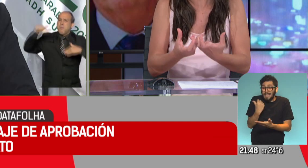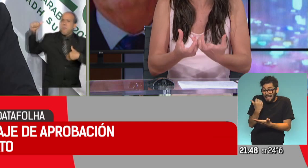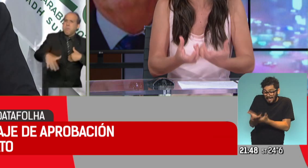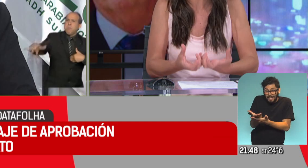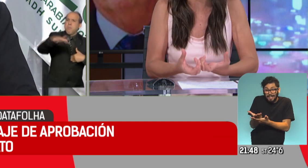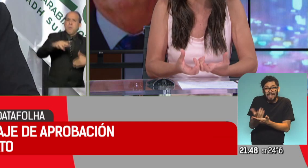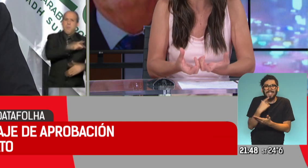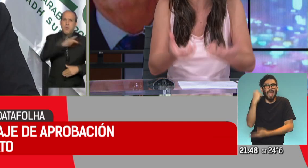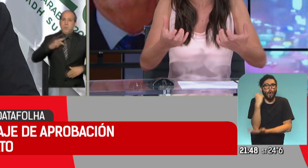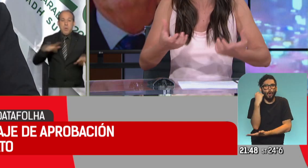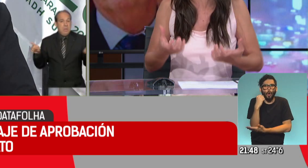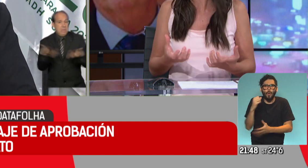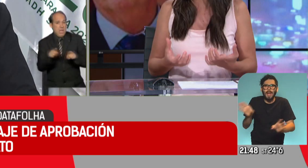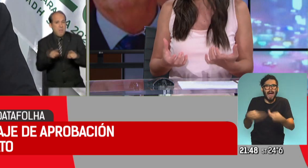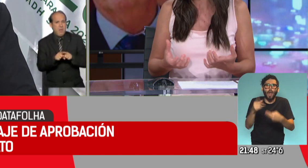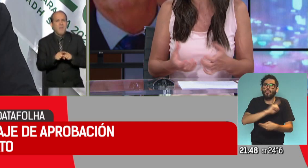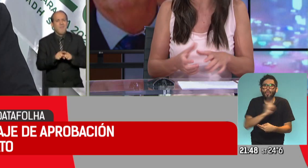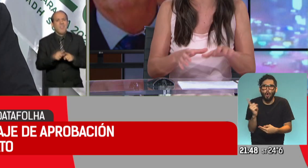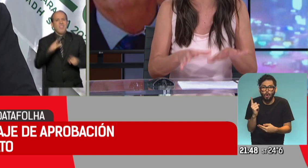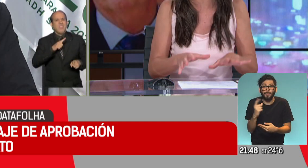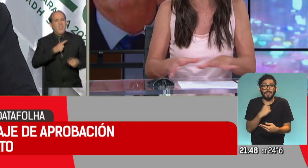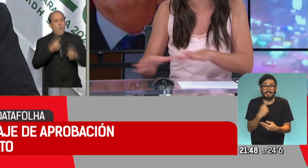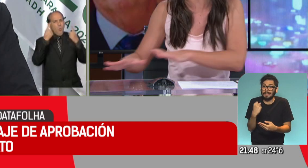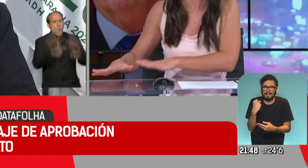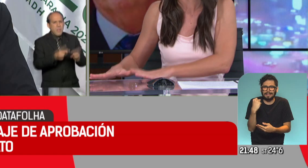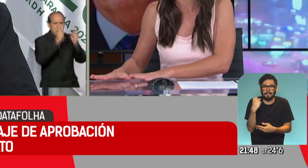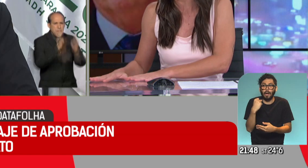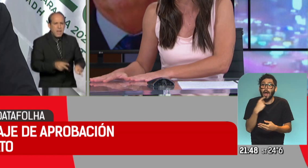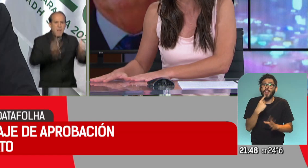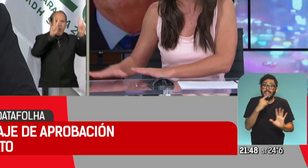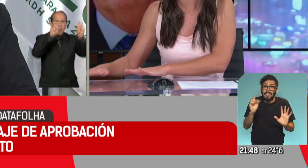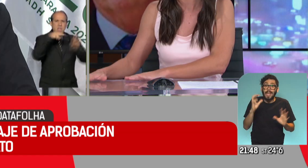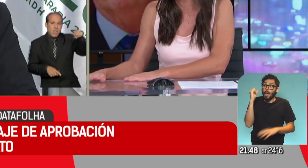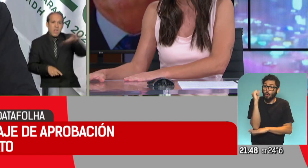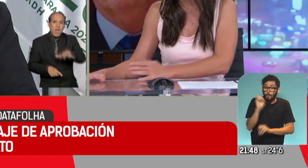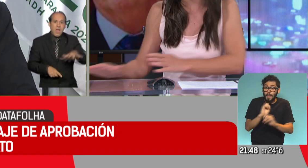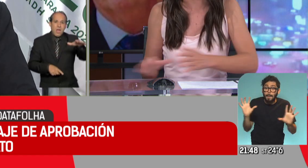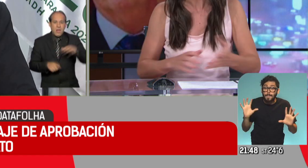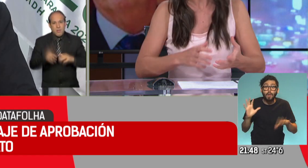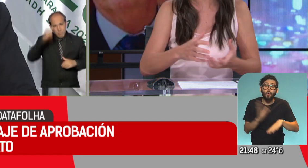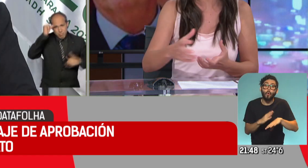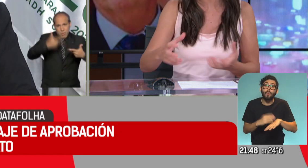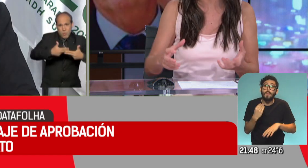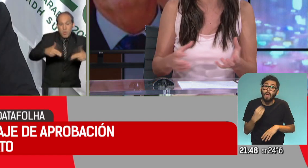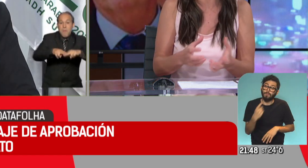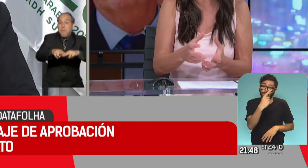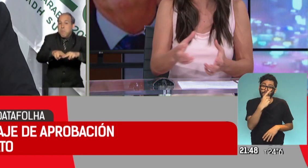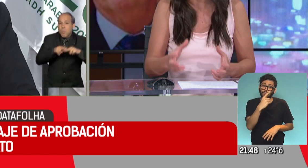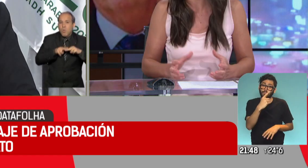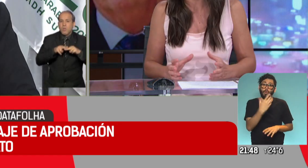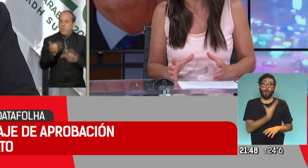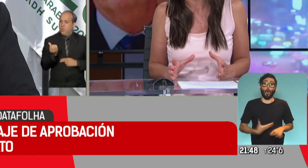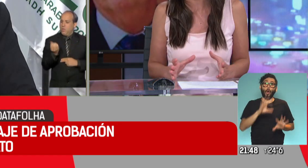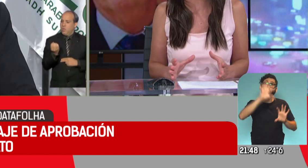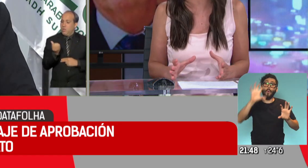no frenar la economía y que si ahora está mal Brasil es porque los gobernadores han tomado esta decisión por su cuenta. Entonces, esa estrategia para un